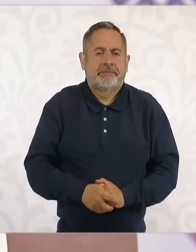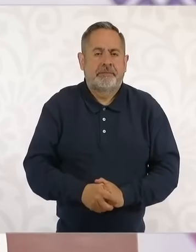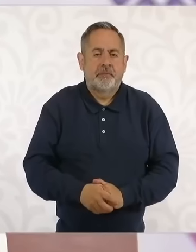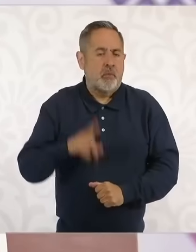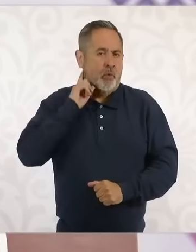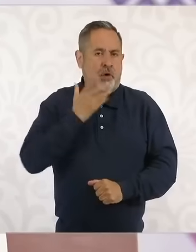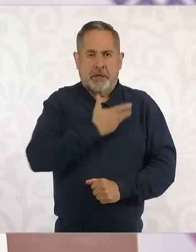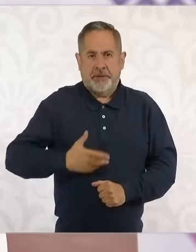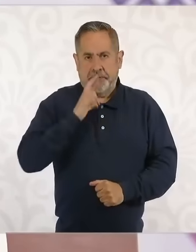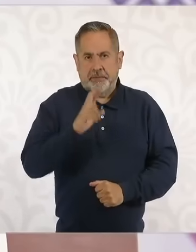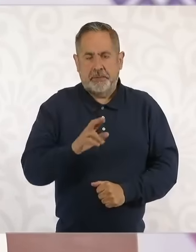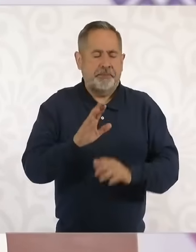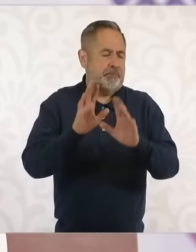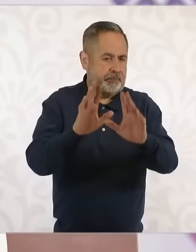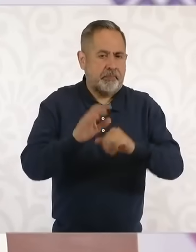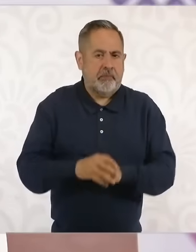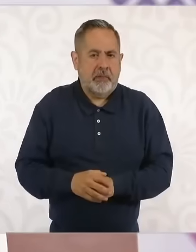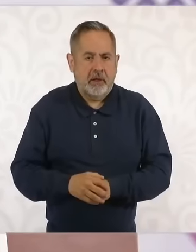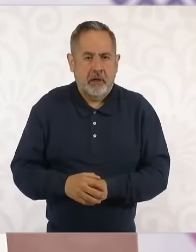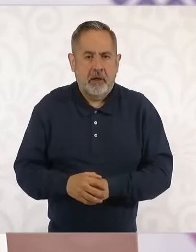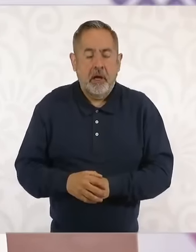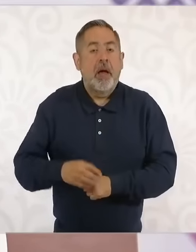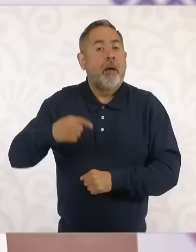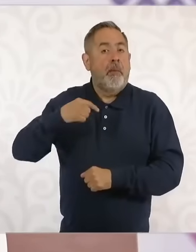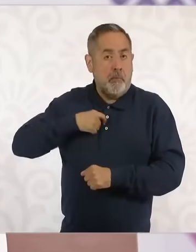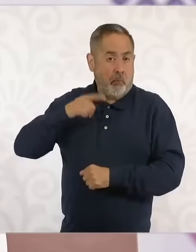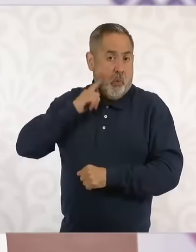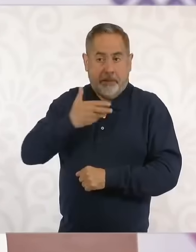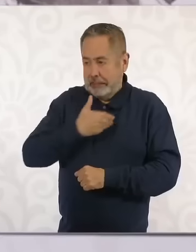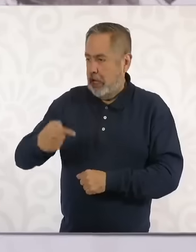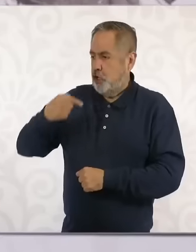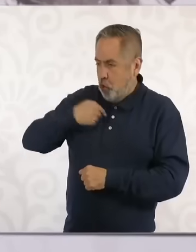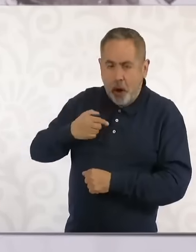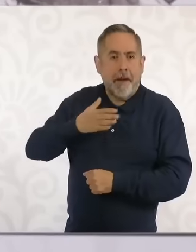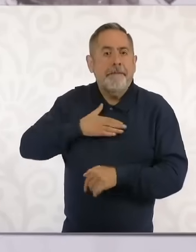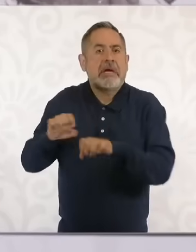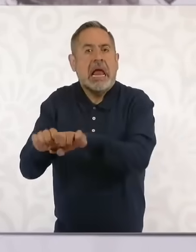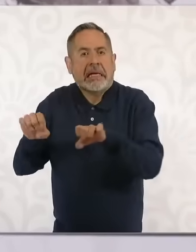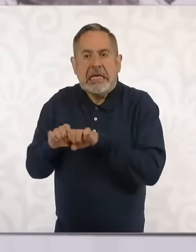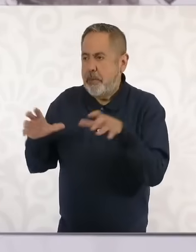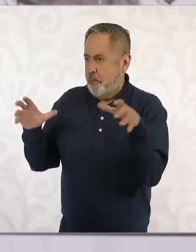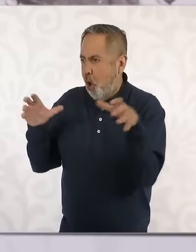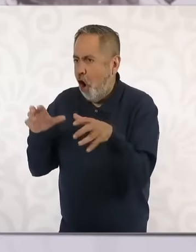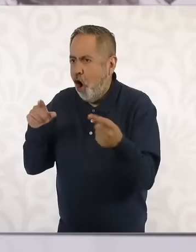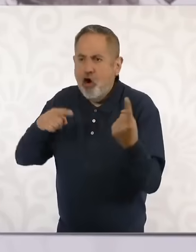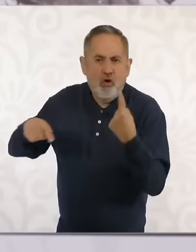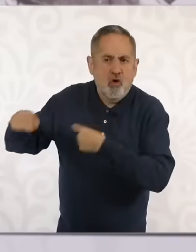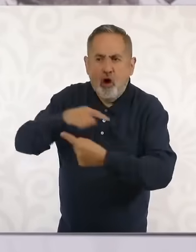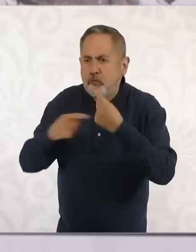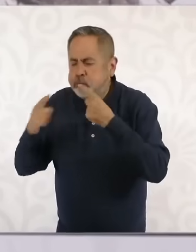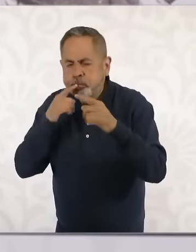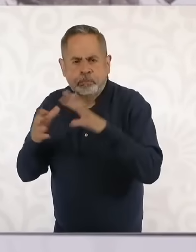Primero, el trabajo permanente de la presidenta, de su equipo, y en coordinación con todas